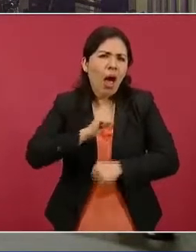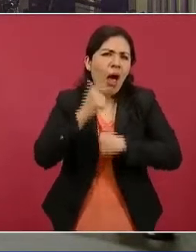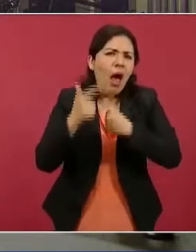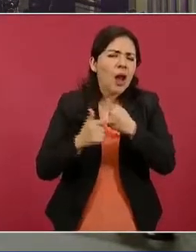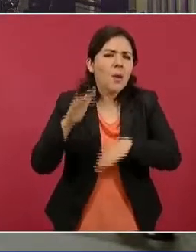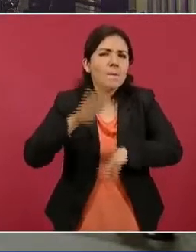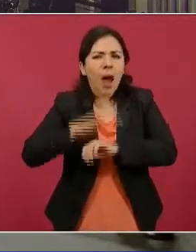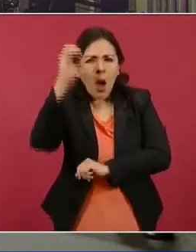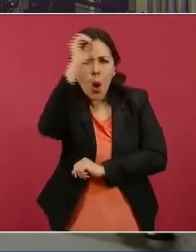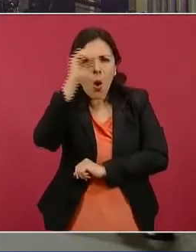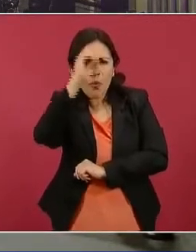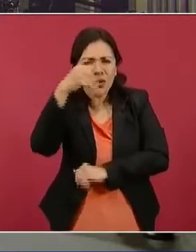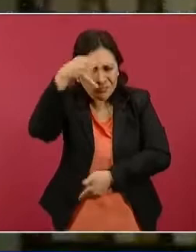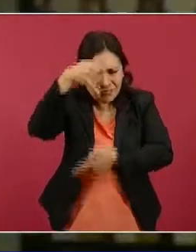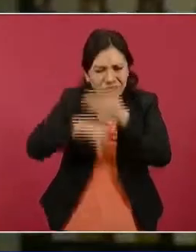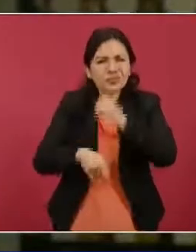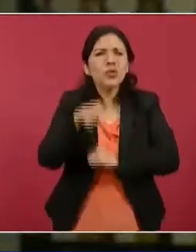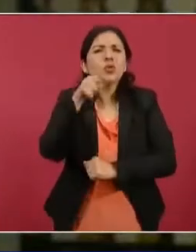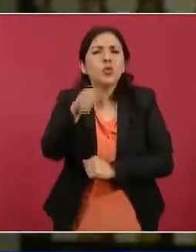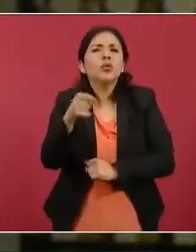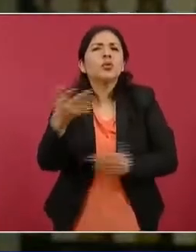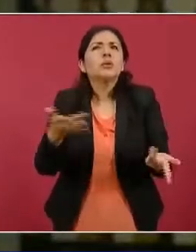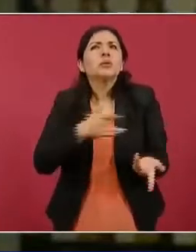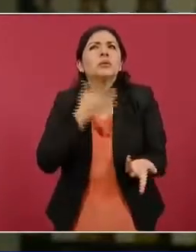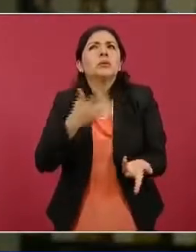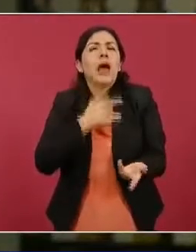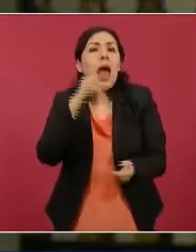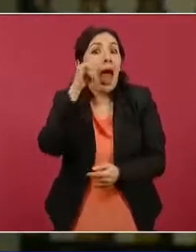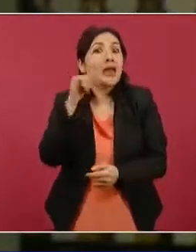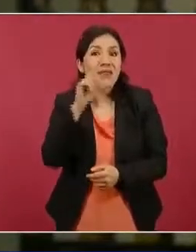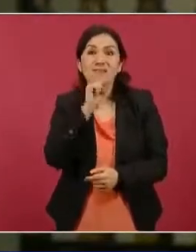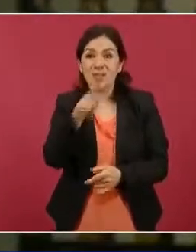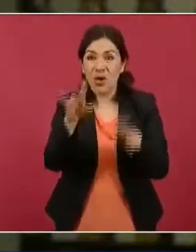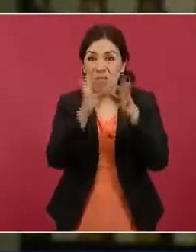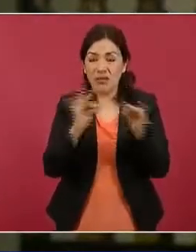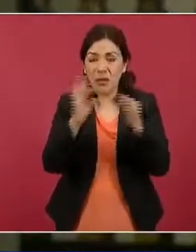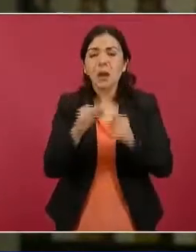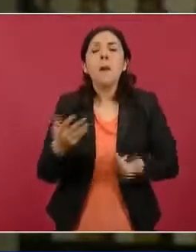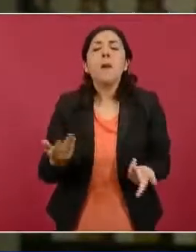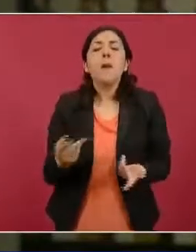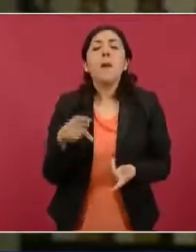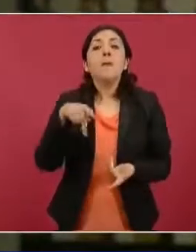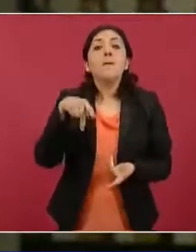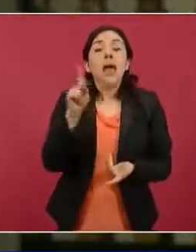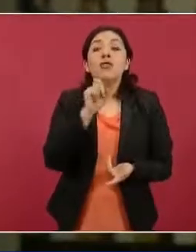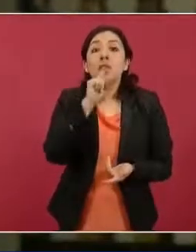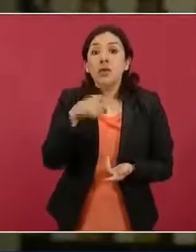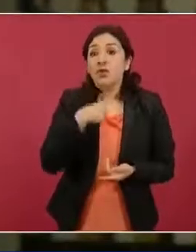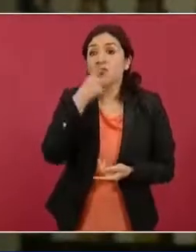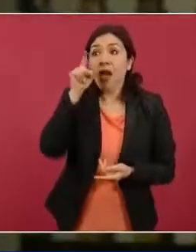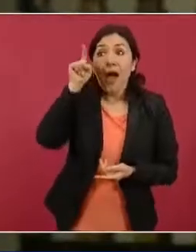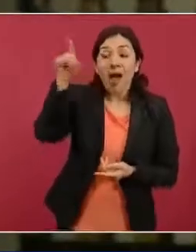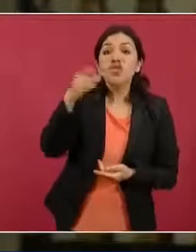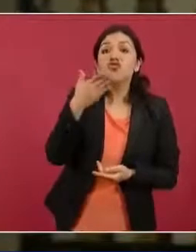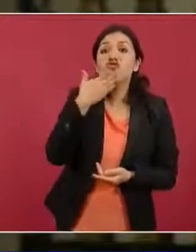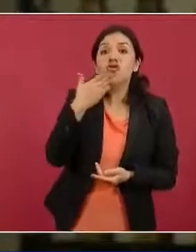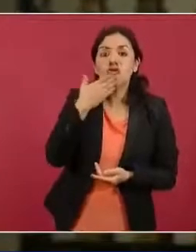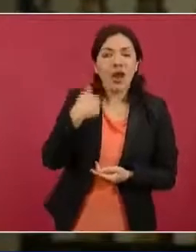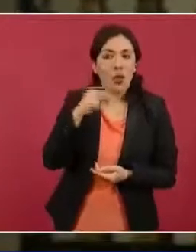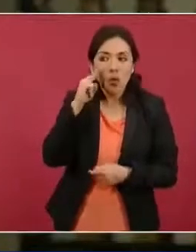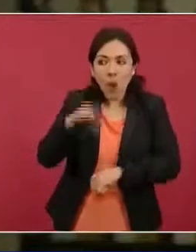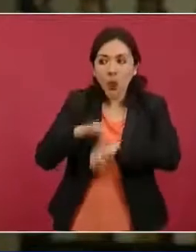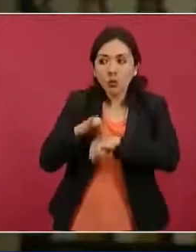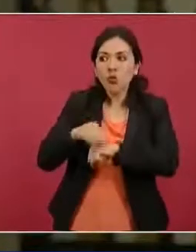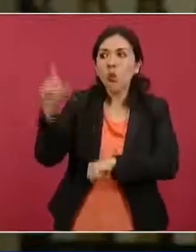más a fondo de lo que usted pudo manifestar ayer, pero además decirle que en Sonora a mí me tocó, me